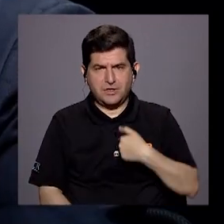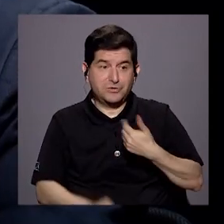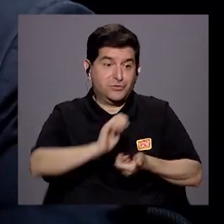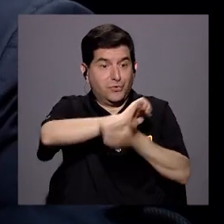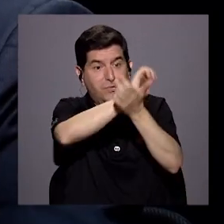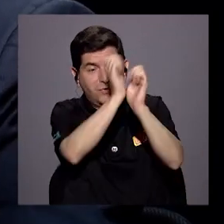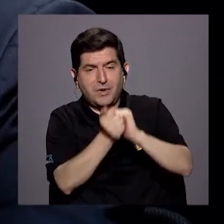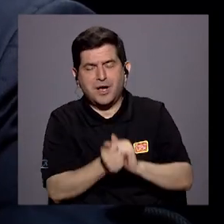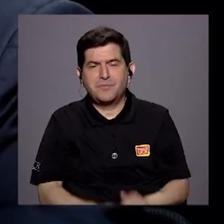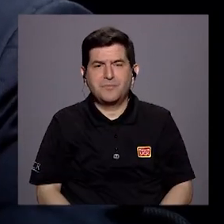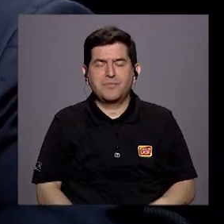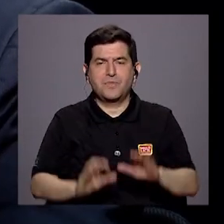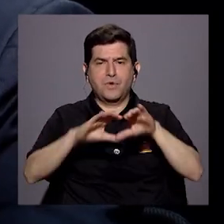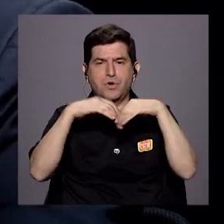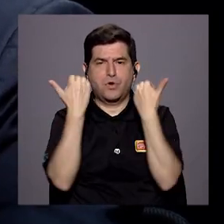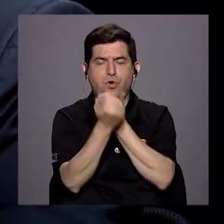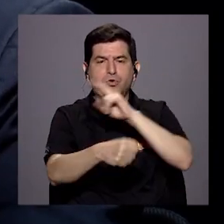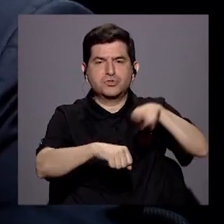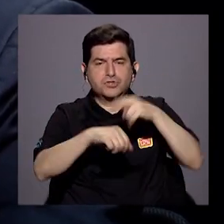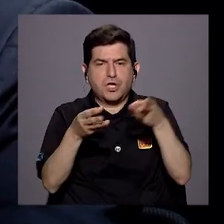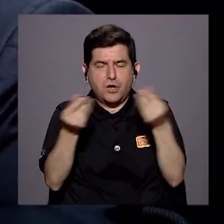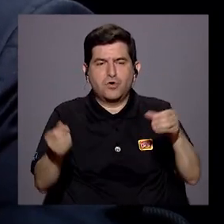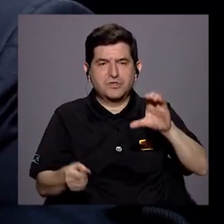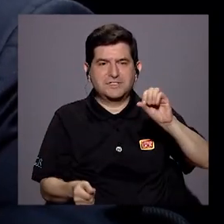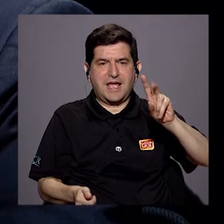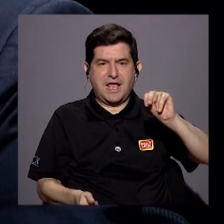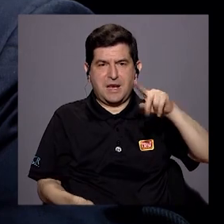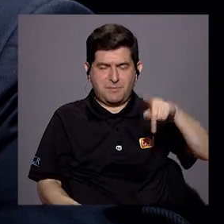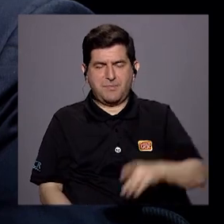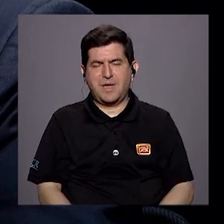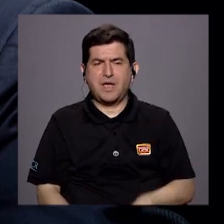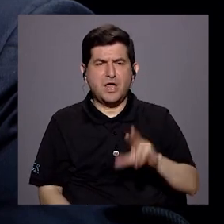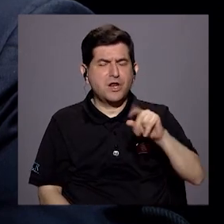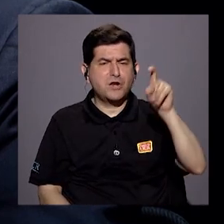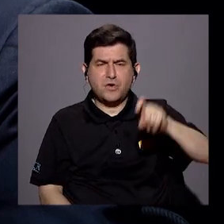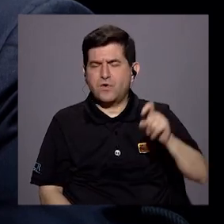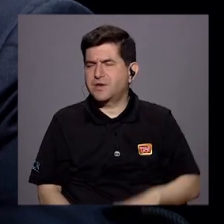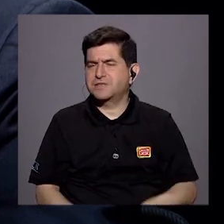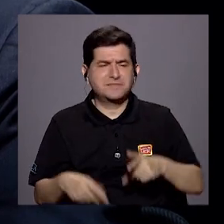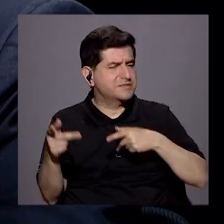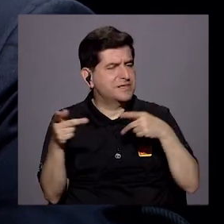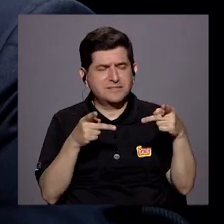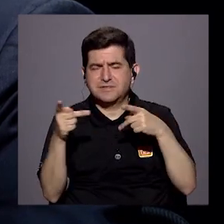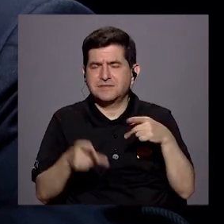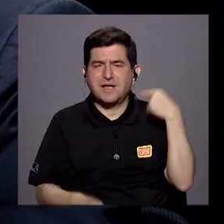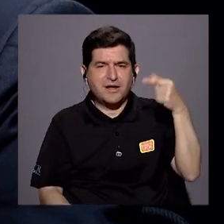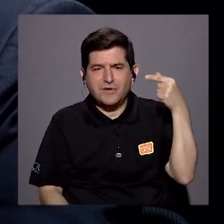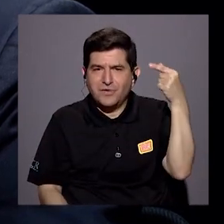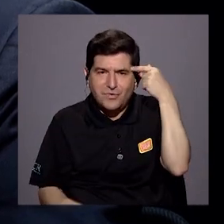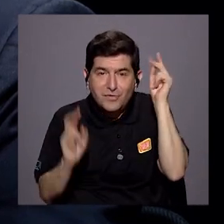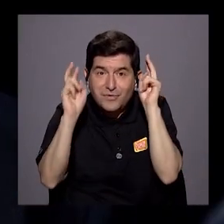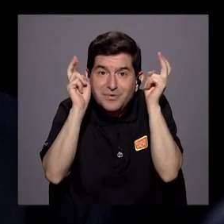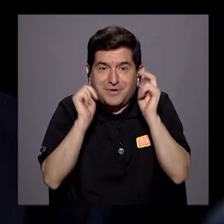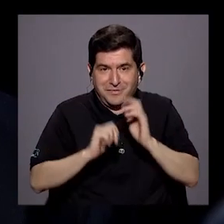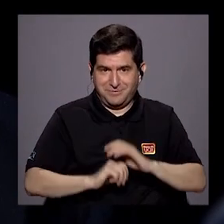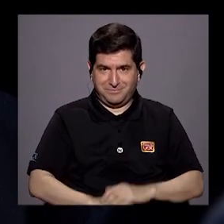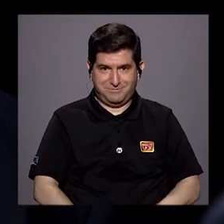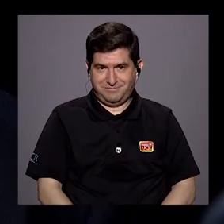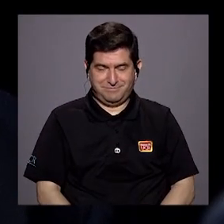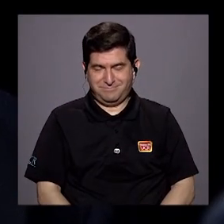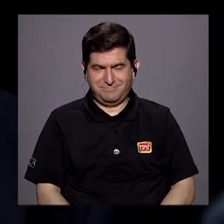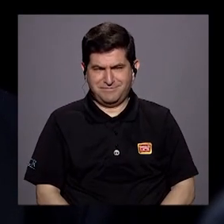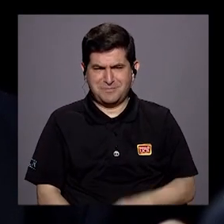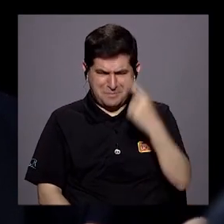un salto en el consejo nacional de la producción no necesitamos un estado pool pero hace rato no necesitamos un estado puro